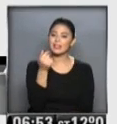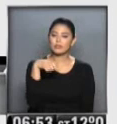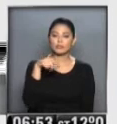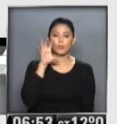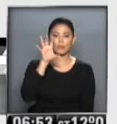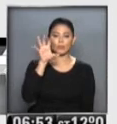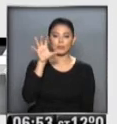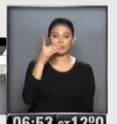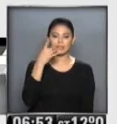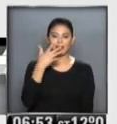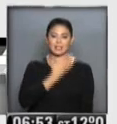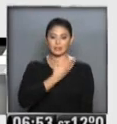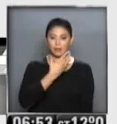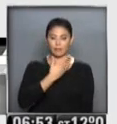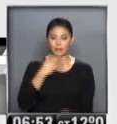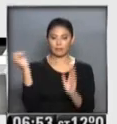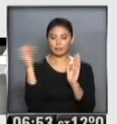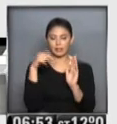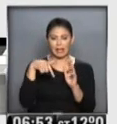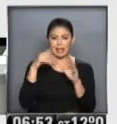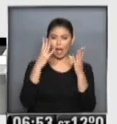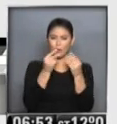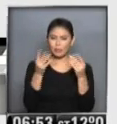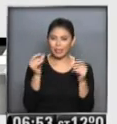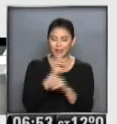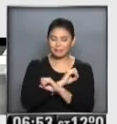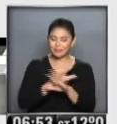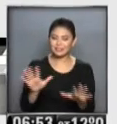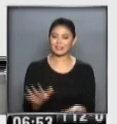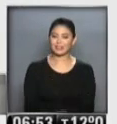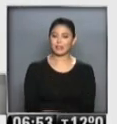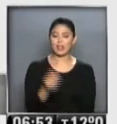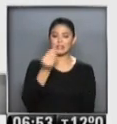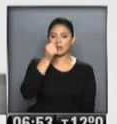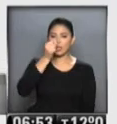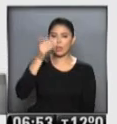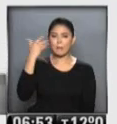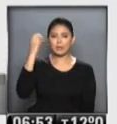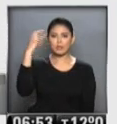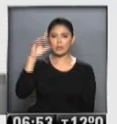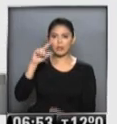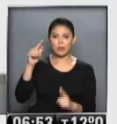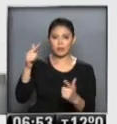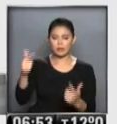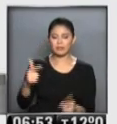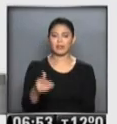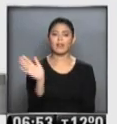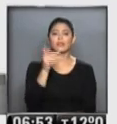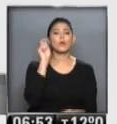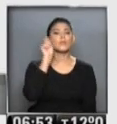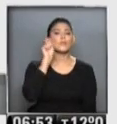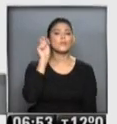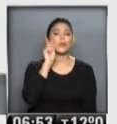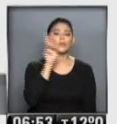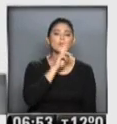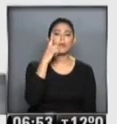Fe. Acá hay mucha, mucha humedad, qué horrible. Hace desde el fin de semana que no vemos el sol. Un beso a todos y todas.